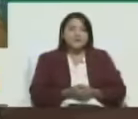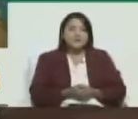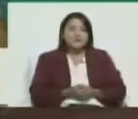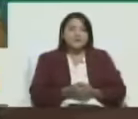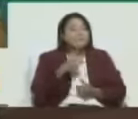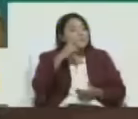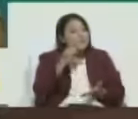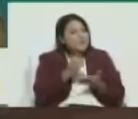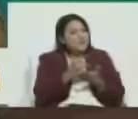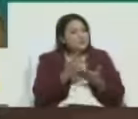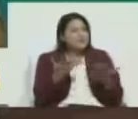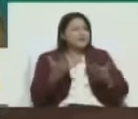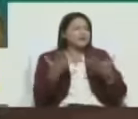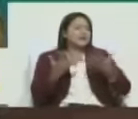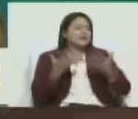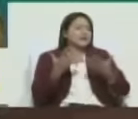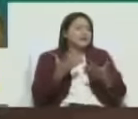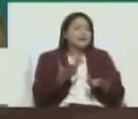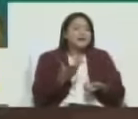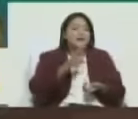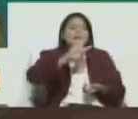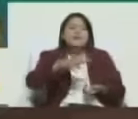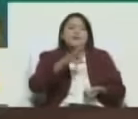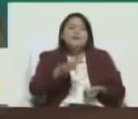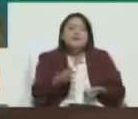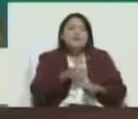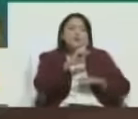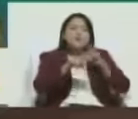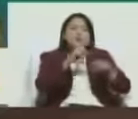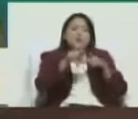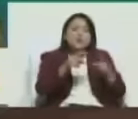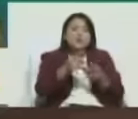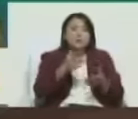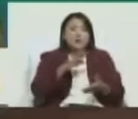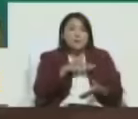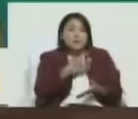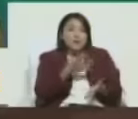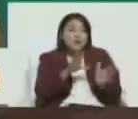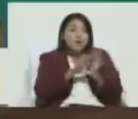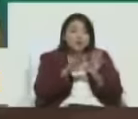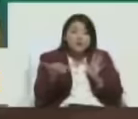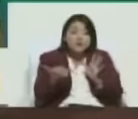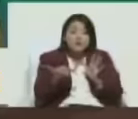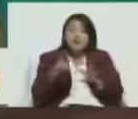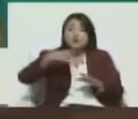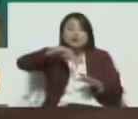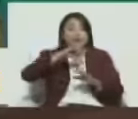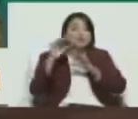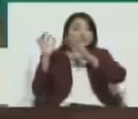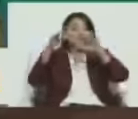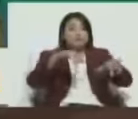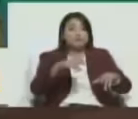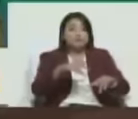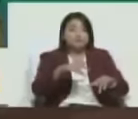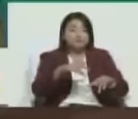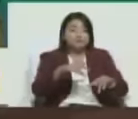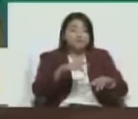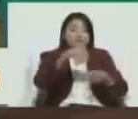el referéndum o la consulta para ir a la constituyente? Y los venezolanos fuimos a votar y al día siguiente llegó la